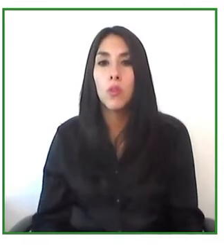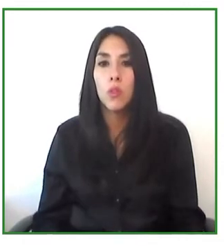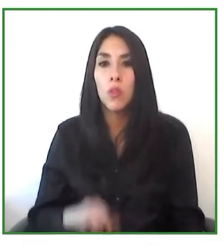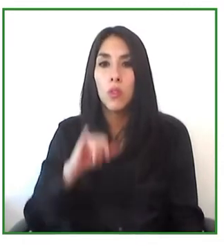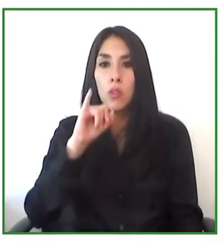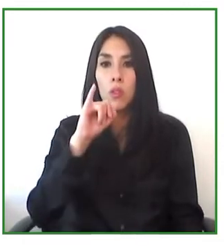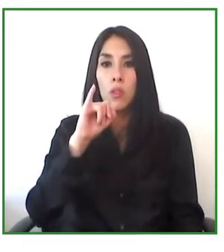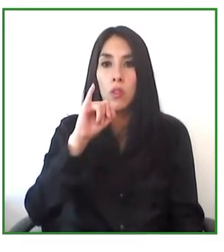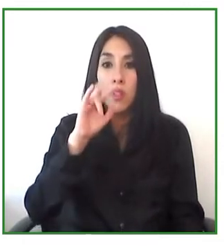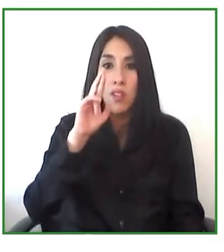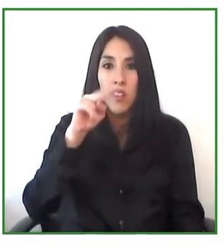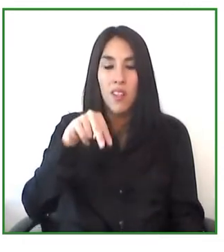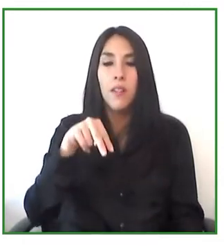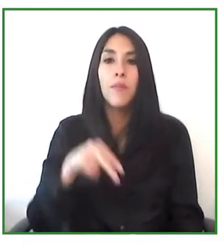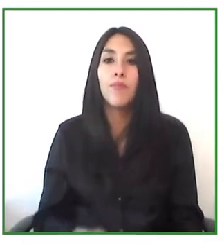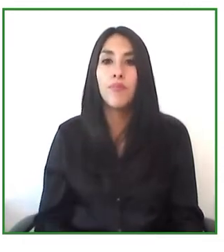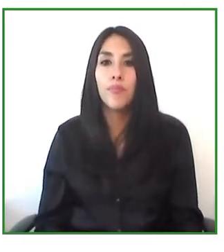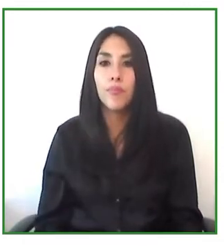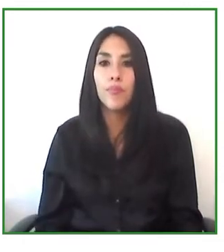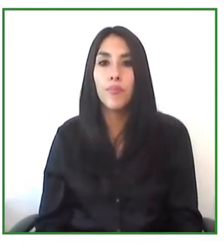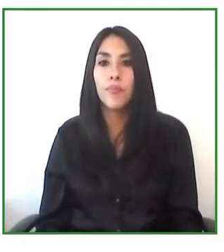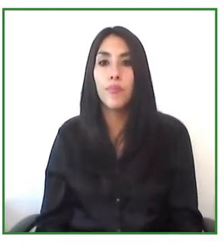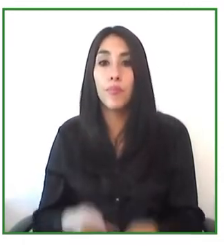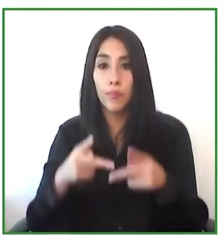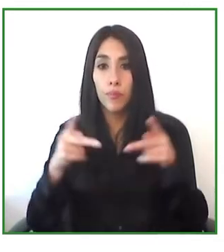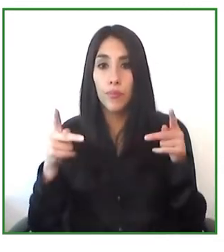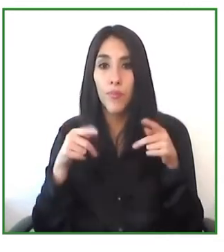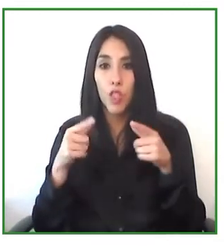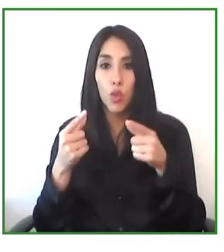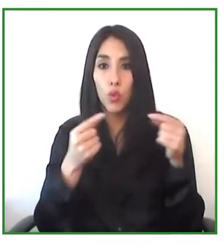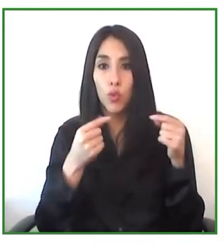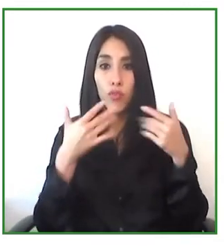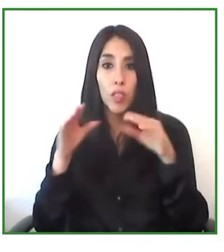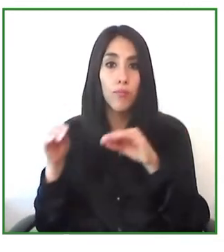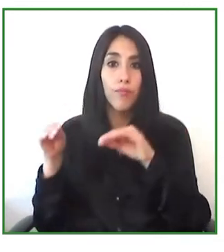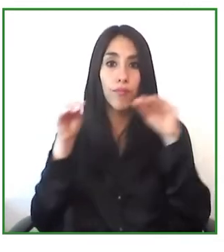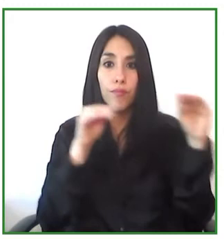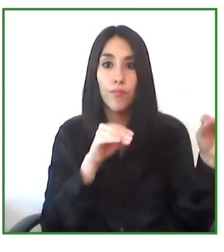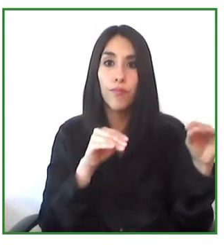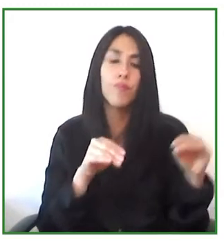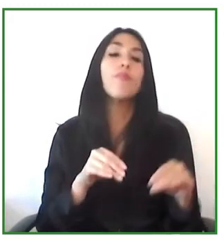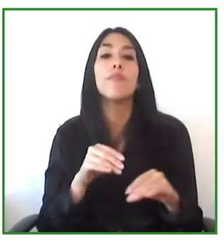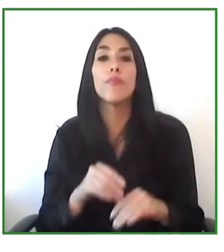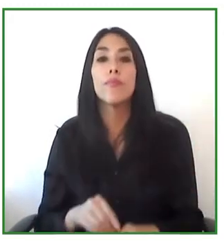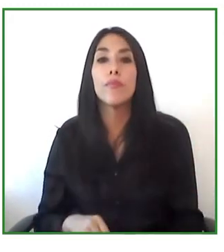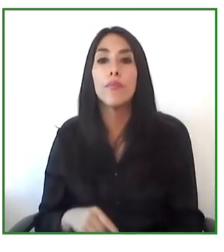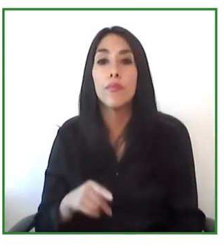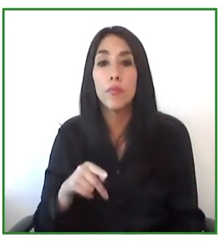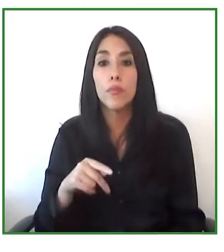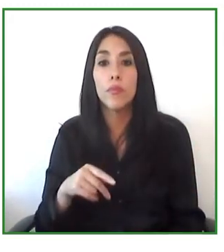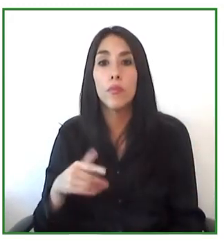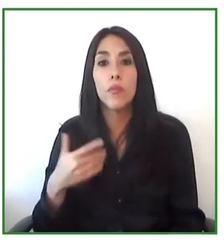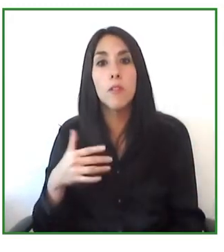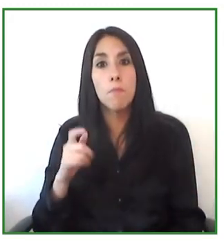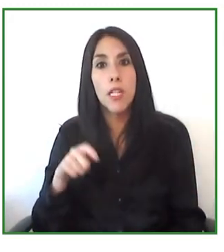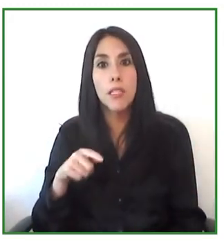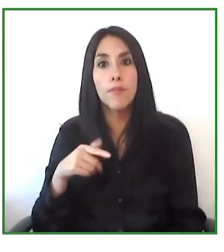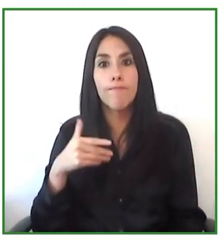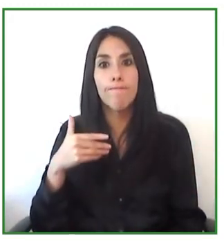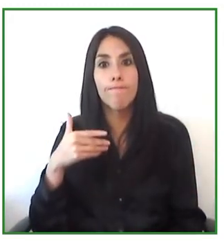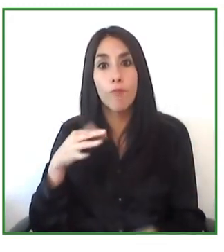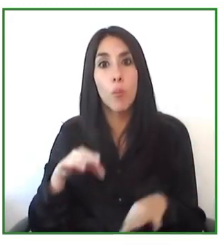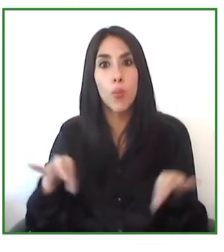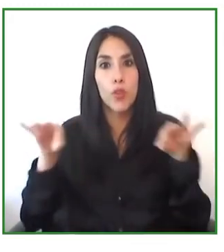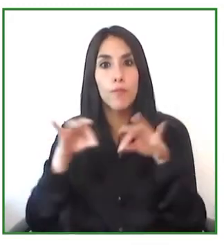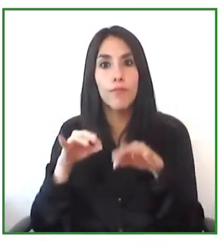realizando esta transferencia, ha tenido un grado de compromiso tal que no solo reservan las horas de formación, sino